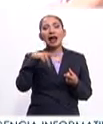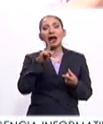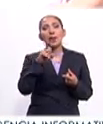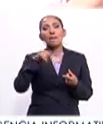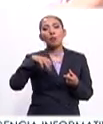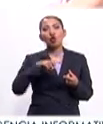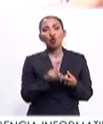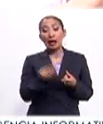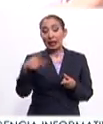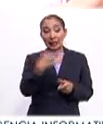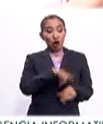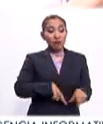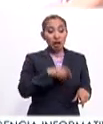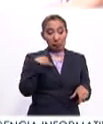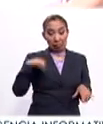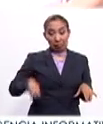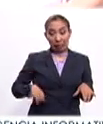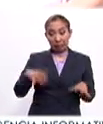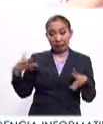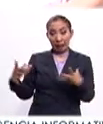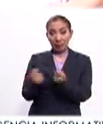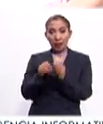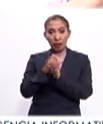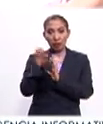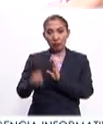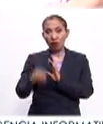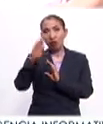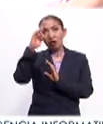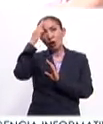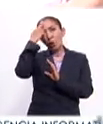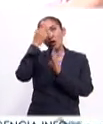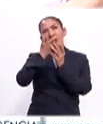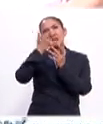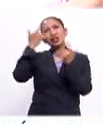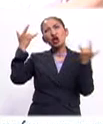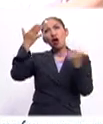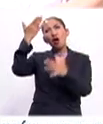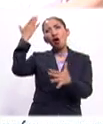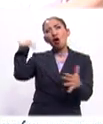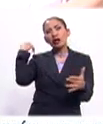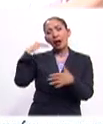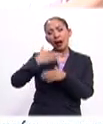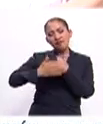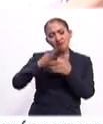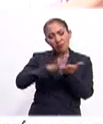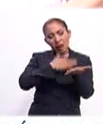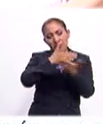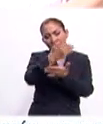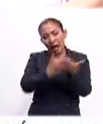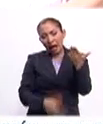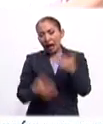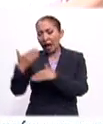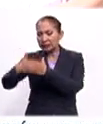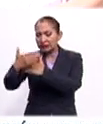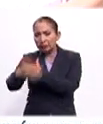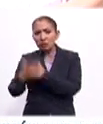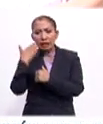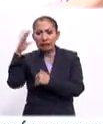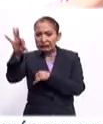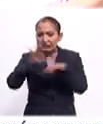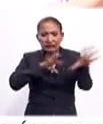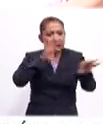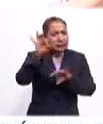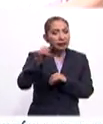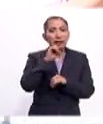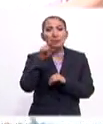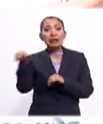nuevo gobierno tiene mucho interés en recuperar, por ejemplo, la memoria. Piensa en la memoria documental y todo eso, archivos, etcétera.